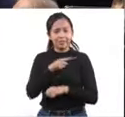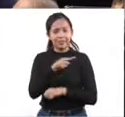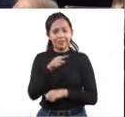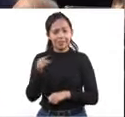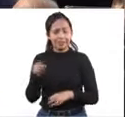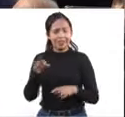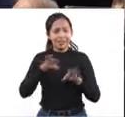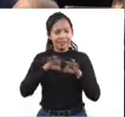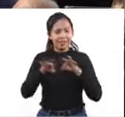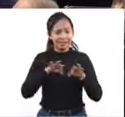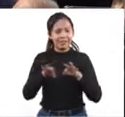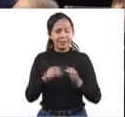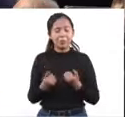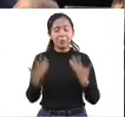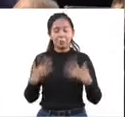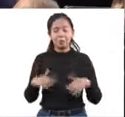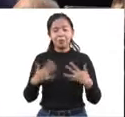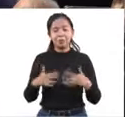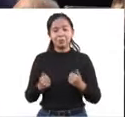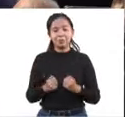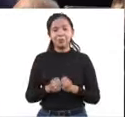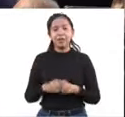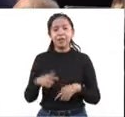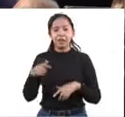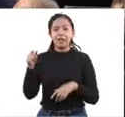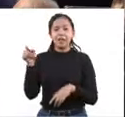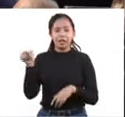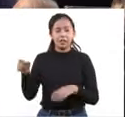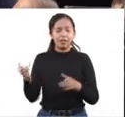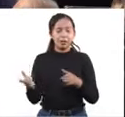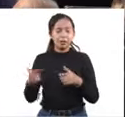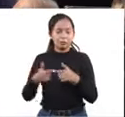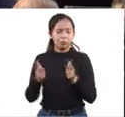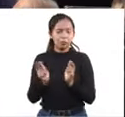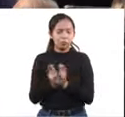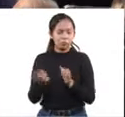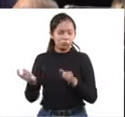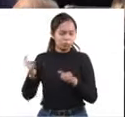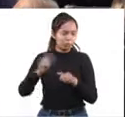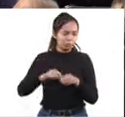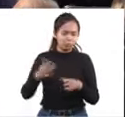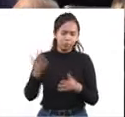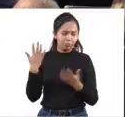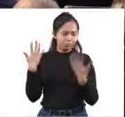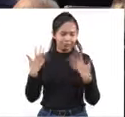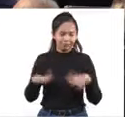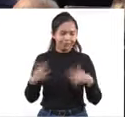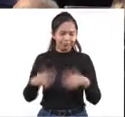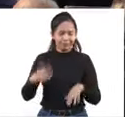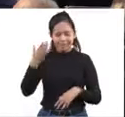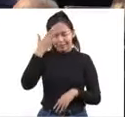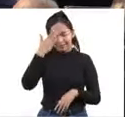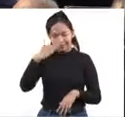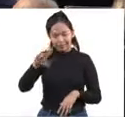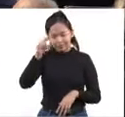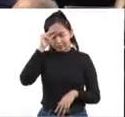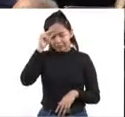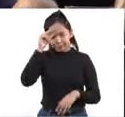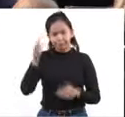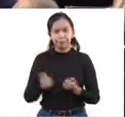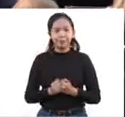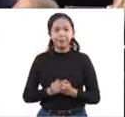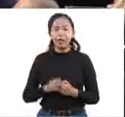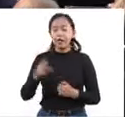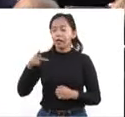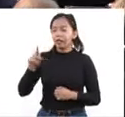grupo ya parte de nuestra experiencia de este proyecto. Y Karina, que